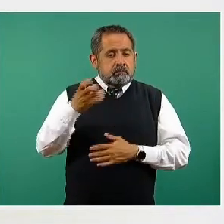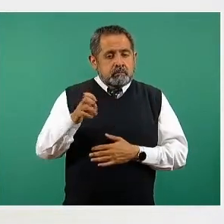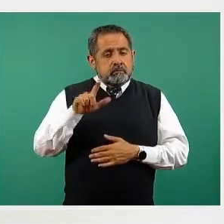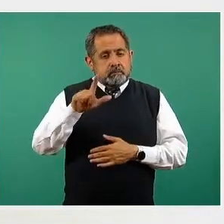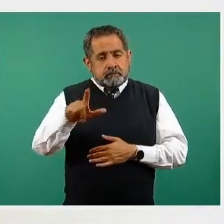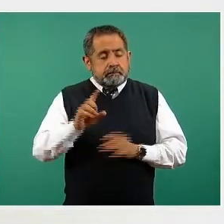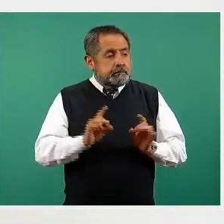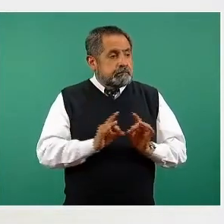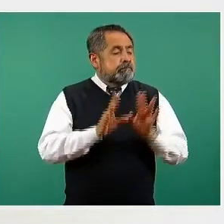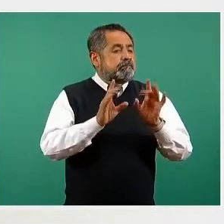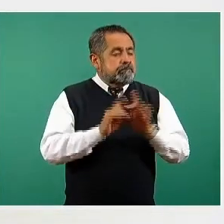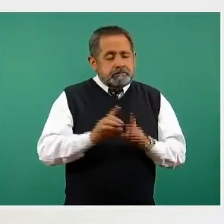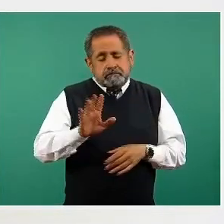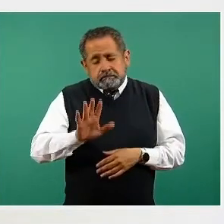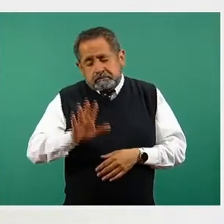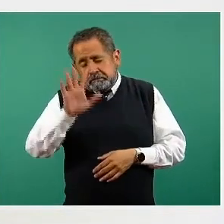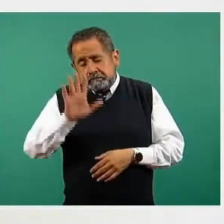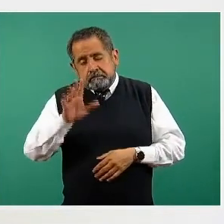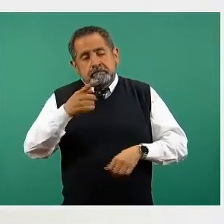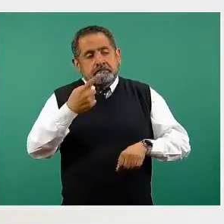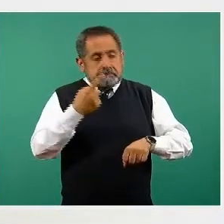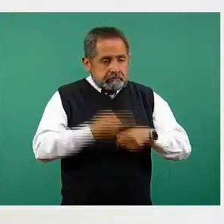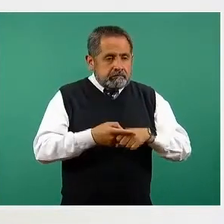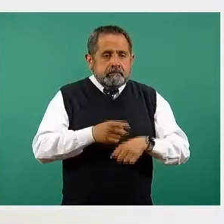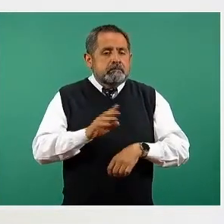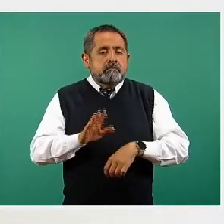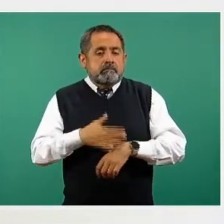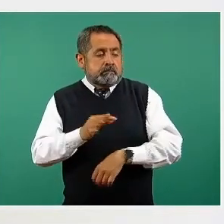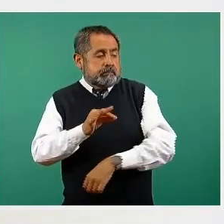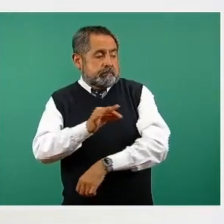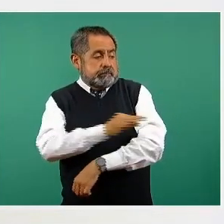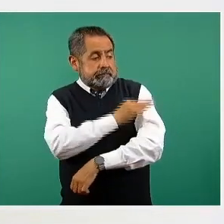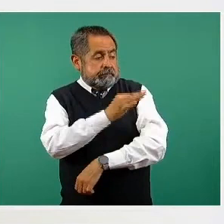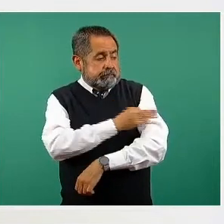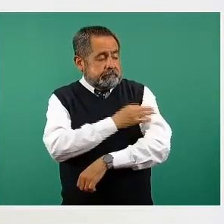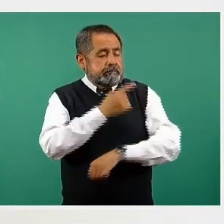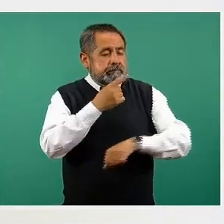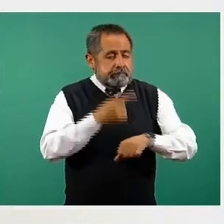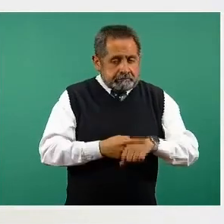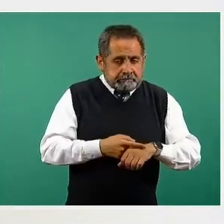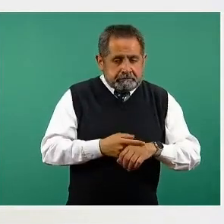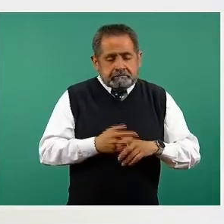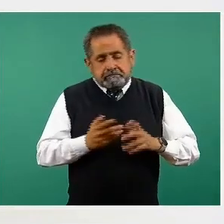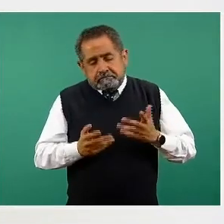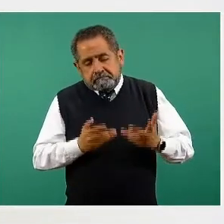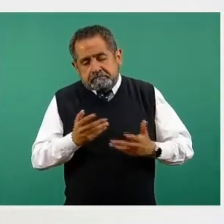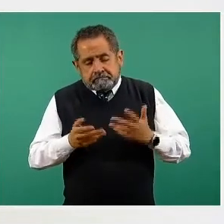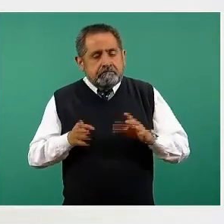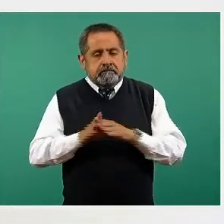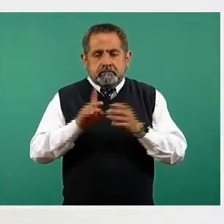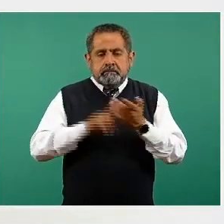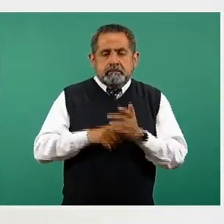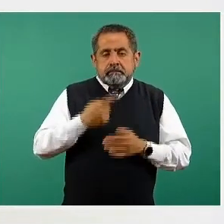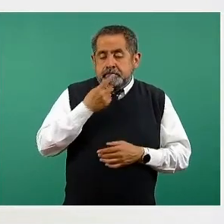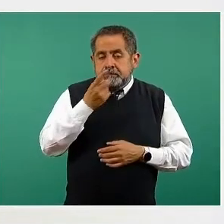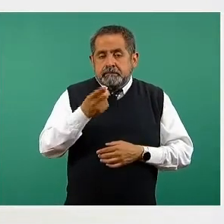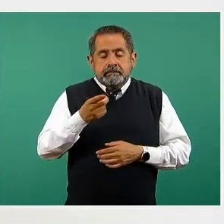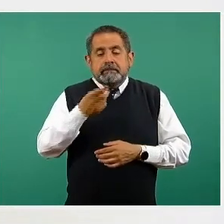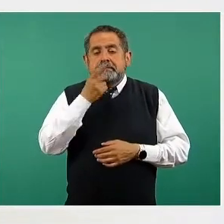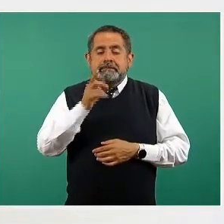12.417 eventos supuestamente asociados a vacunación e inmunización. Siempre recalcamos esta palabra